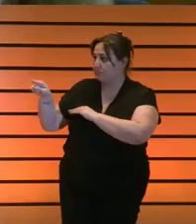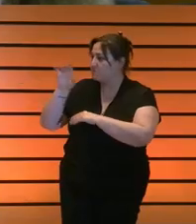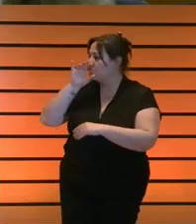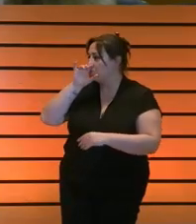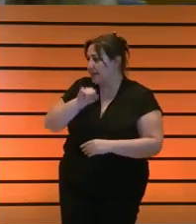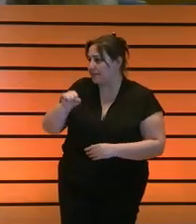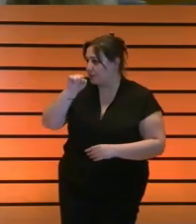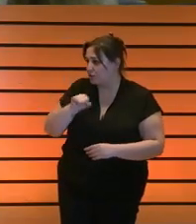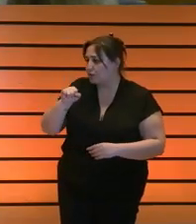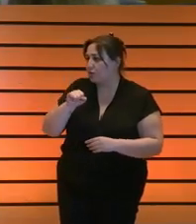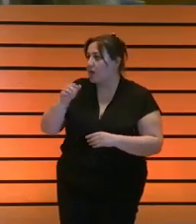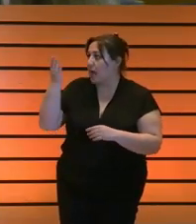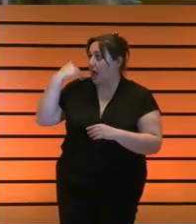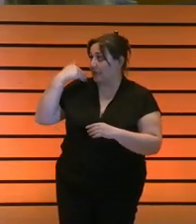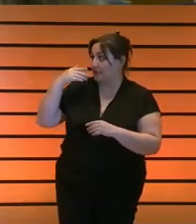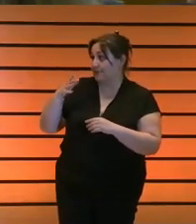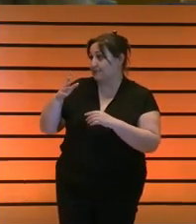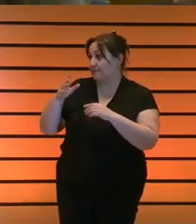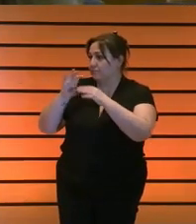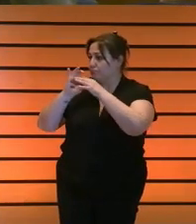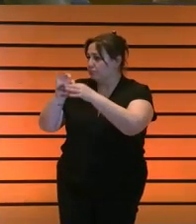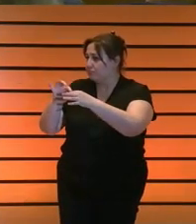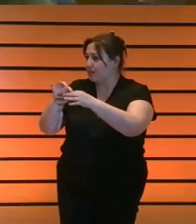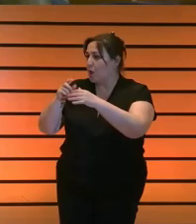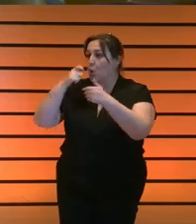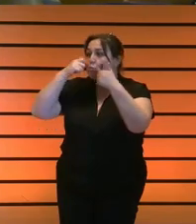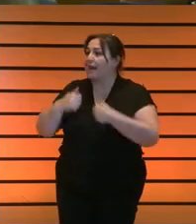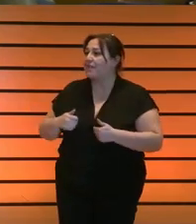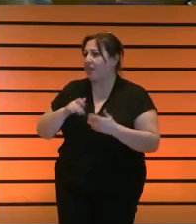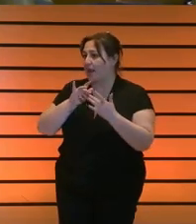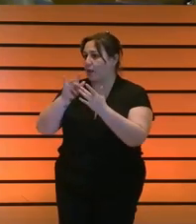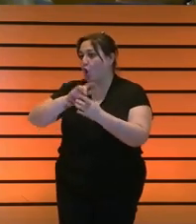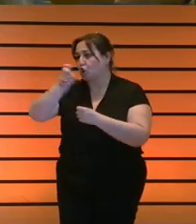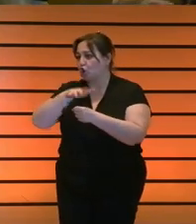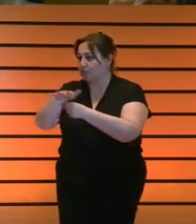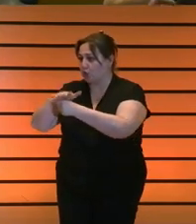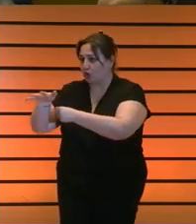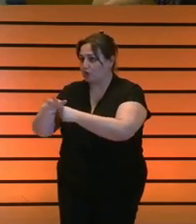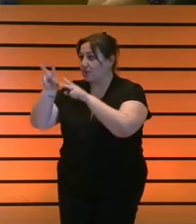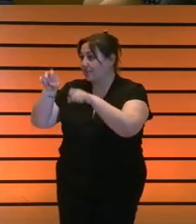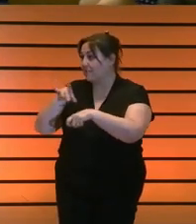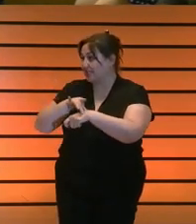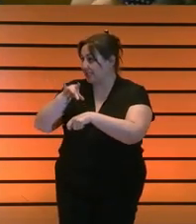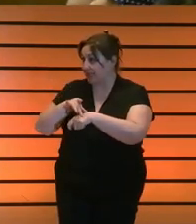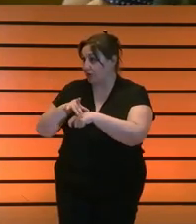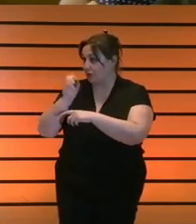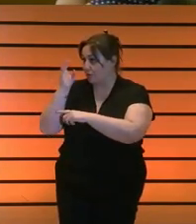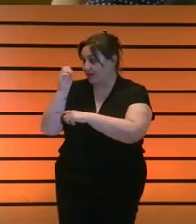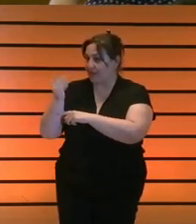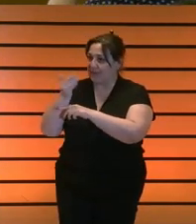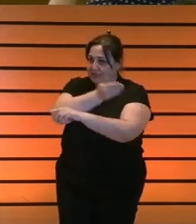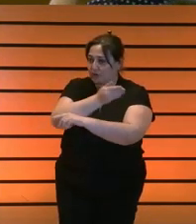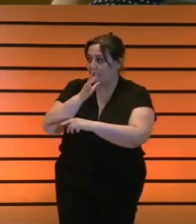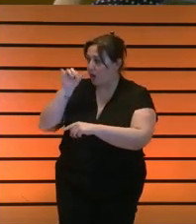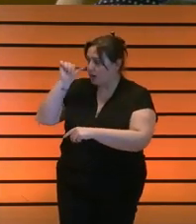lo que veíamos antes también de humanizar otros entornos que era el ámbito sanitario creo que aunque